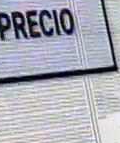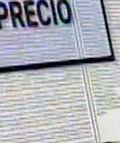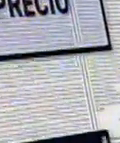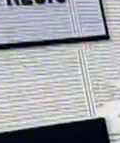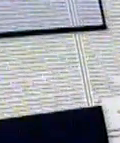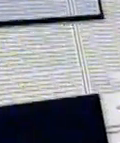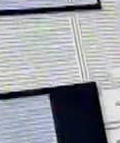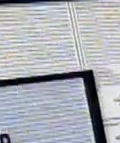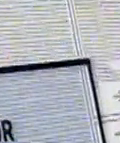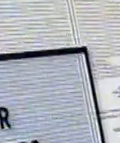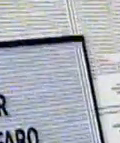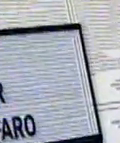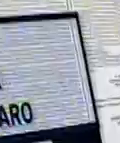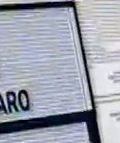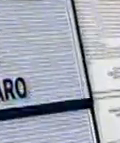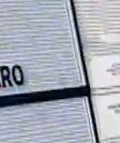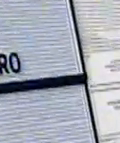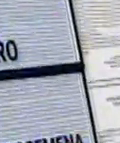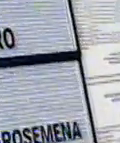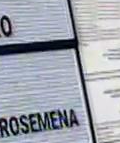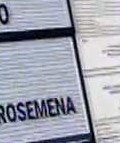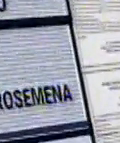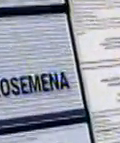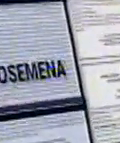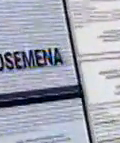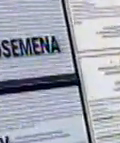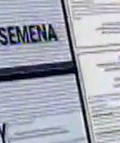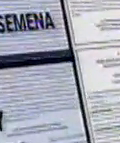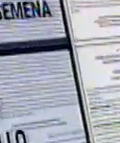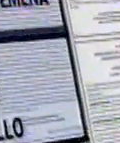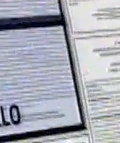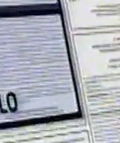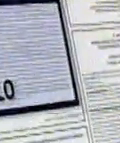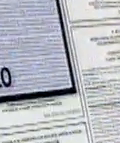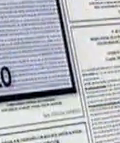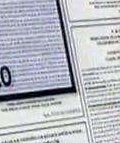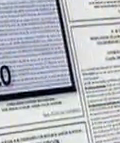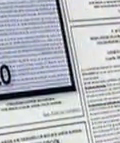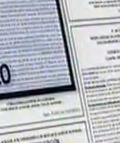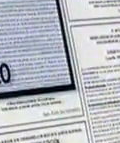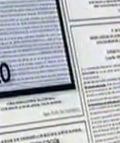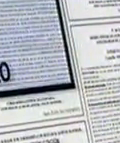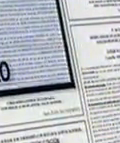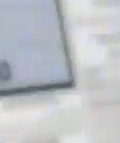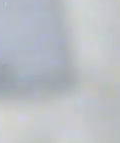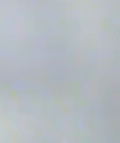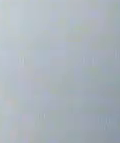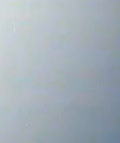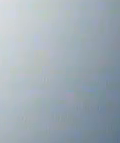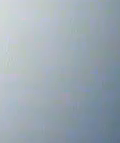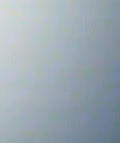mejor precio. Ahora nos encuentras en Quito, Guayaquil y Cuenca.